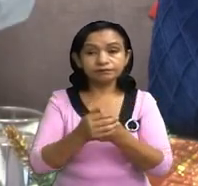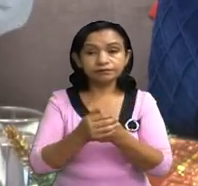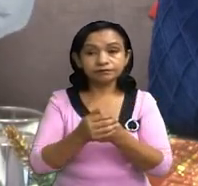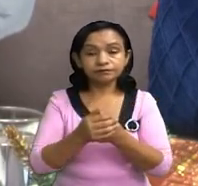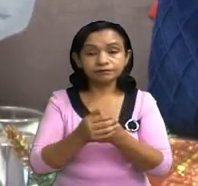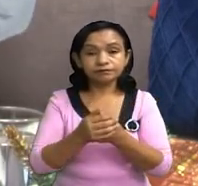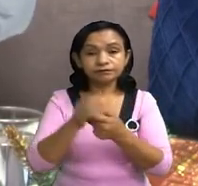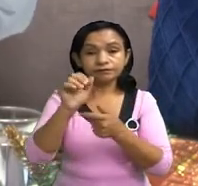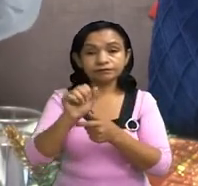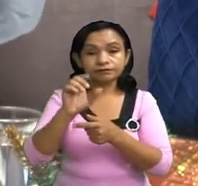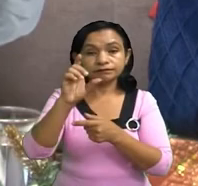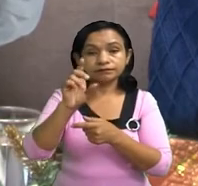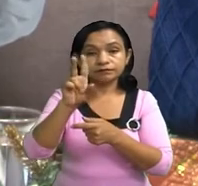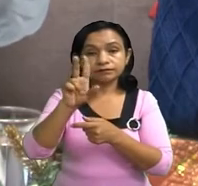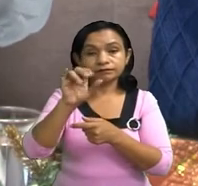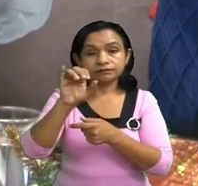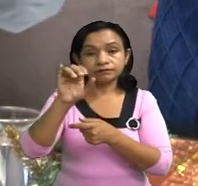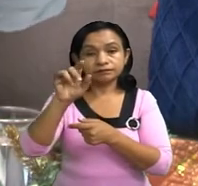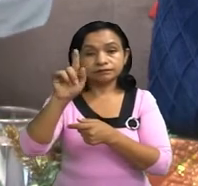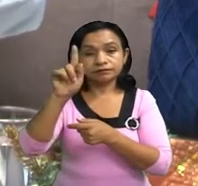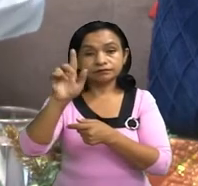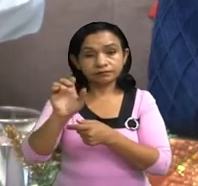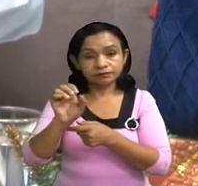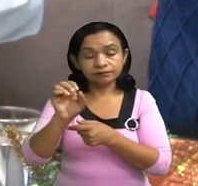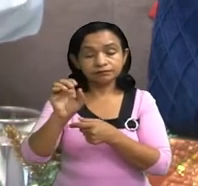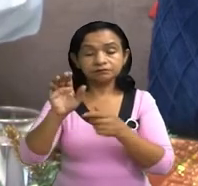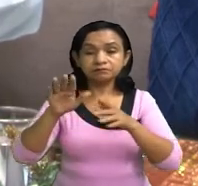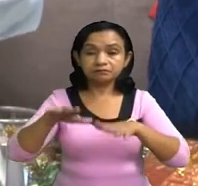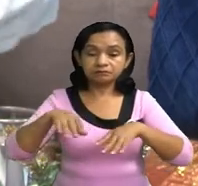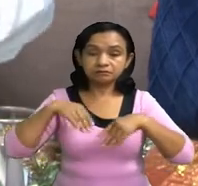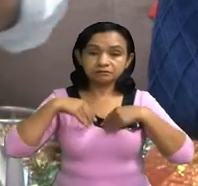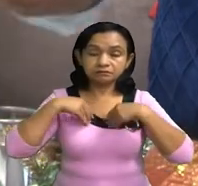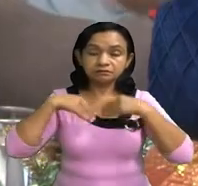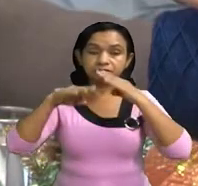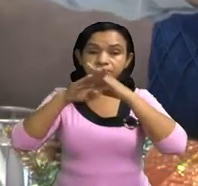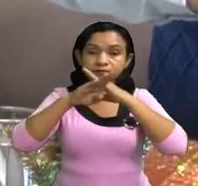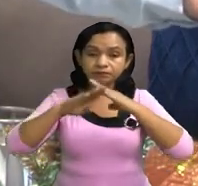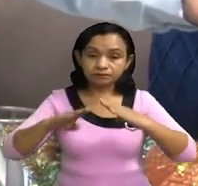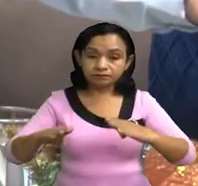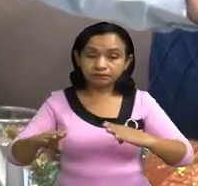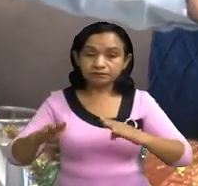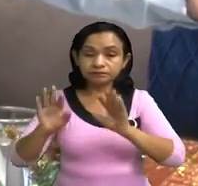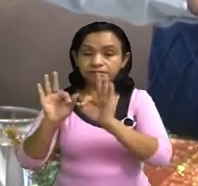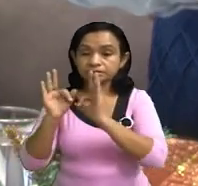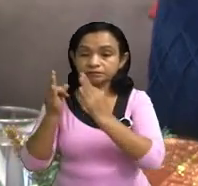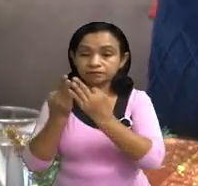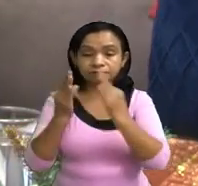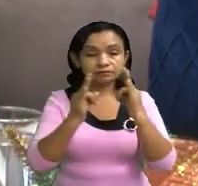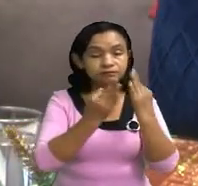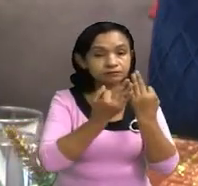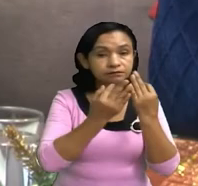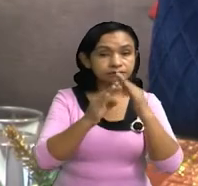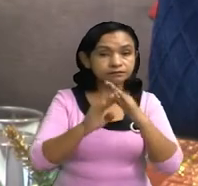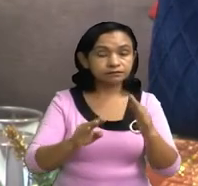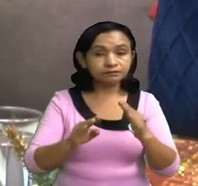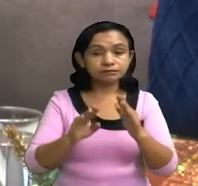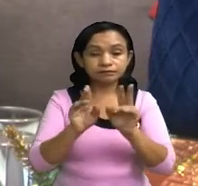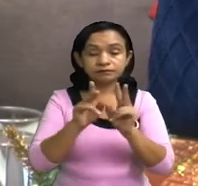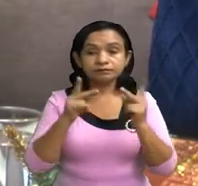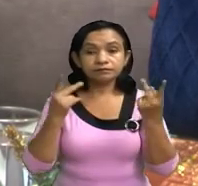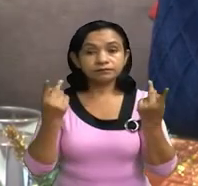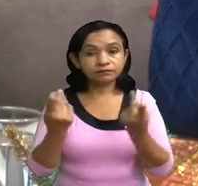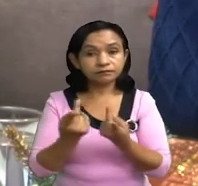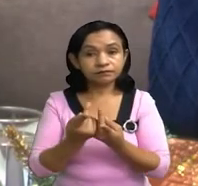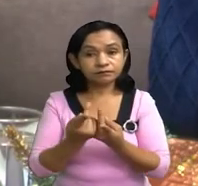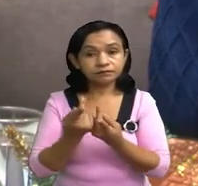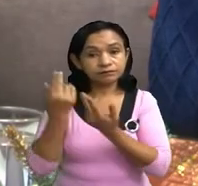de Adviento. ¿Cuál es el periodo del Adviento? Recogimiento, paz, reconciliación entre la familia, entre los del pueblo,